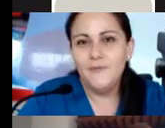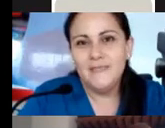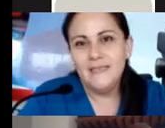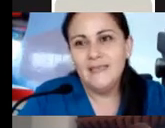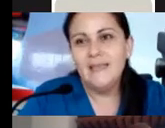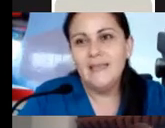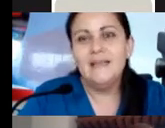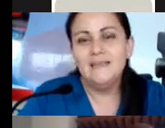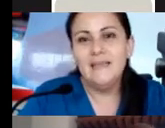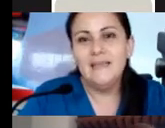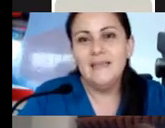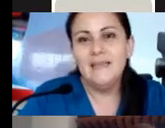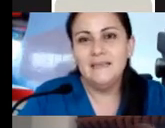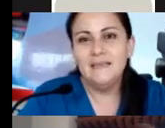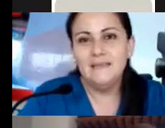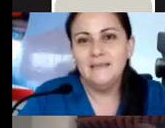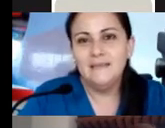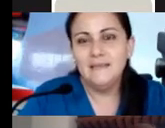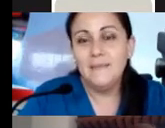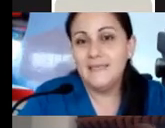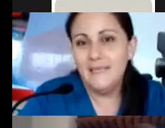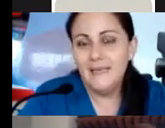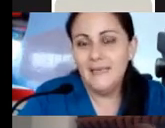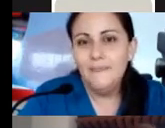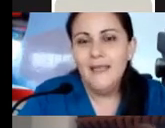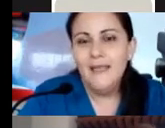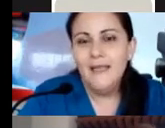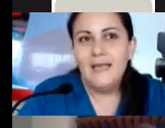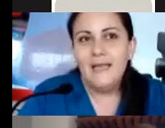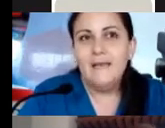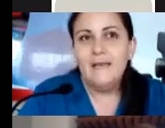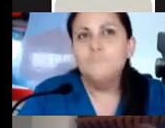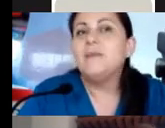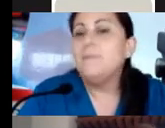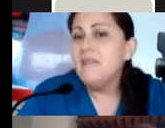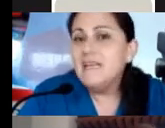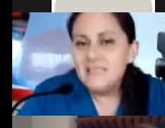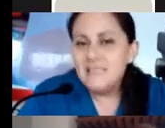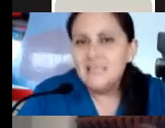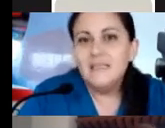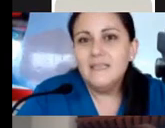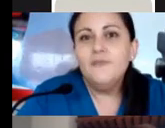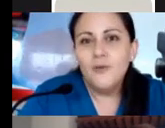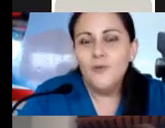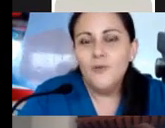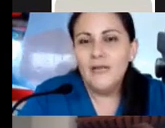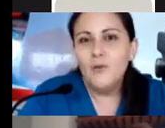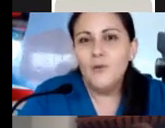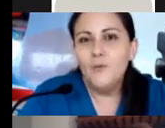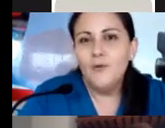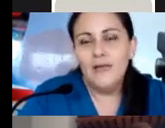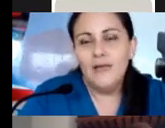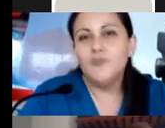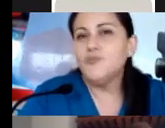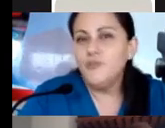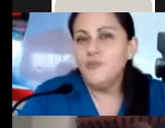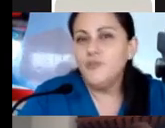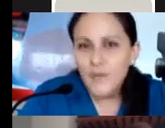en la superficie de la tapicería. También existen ciertas fórmulas como